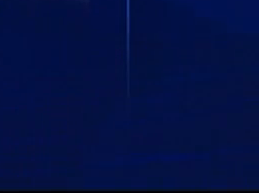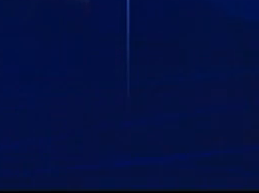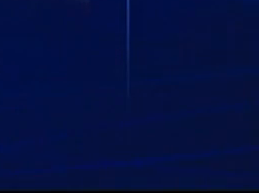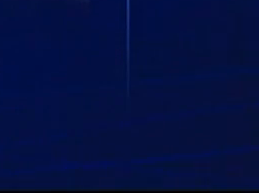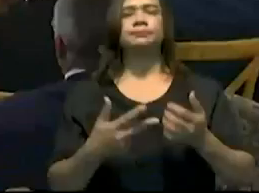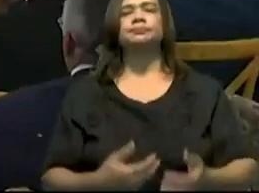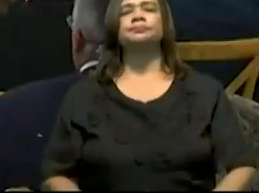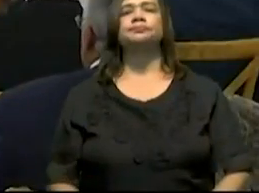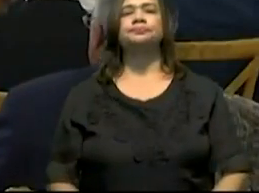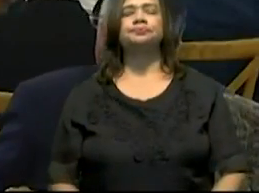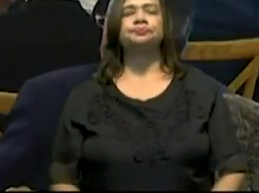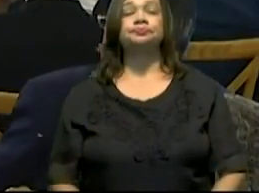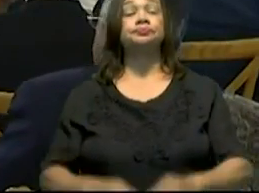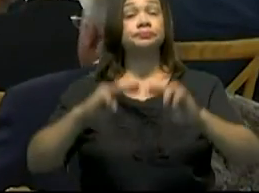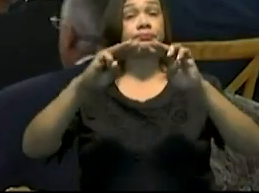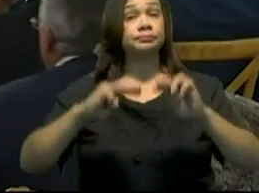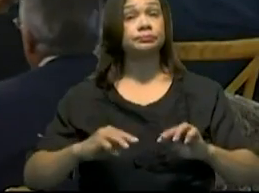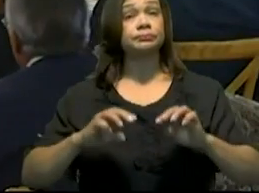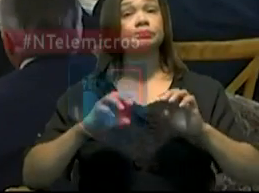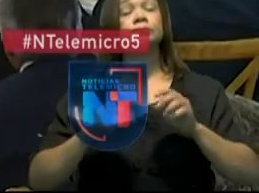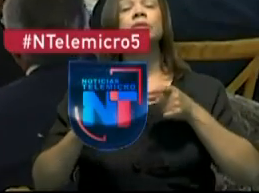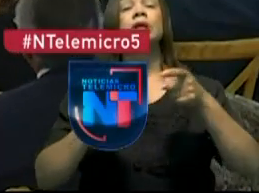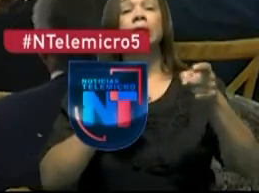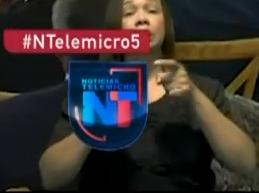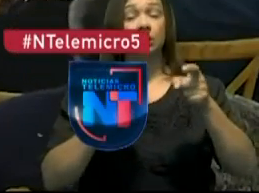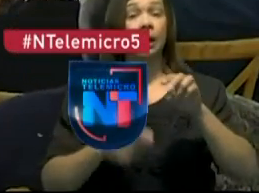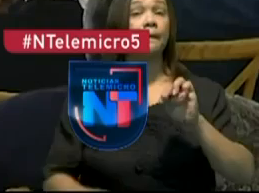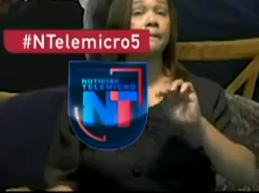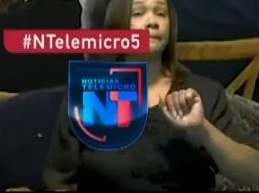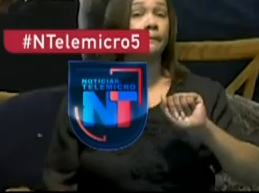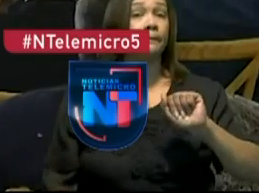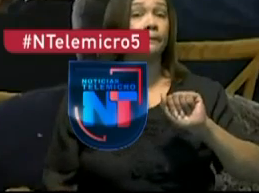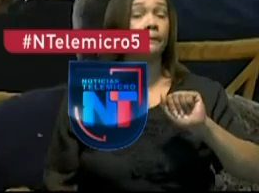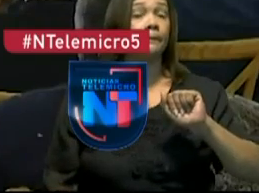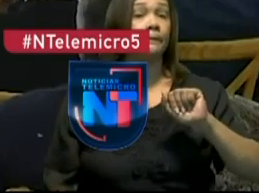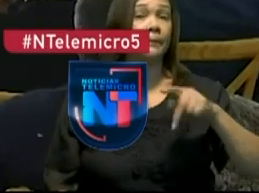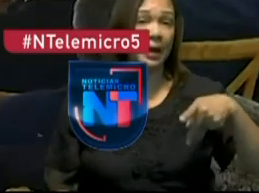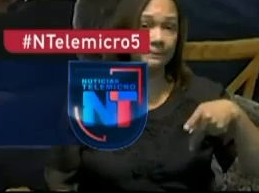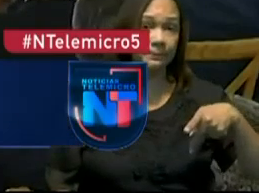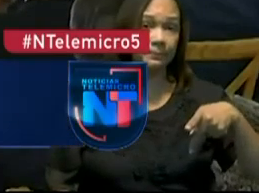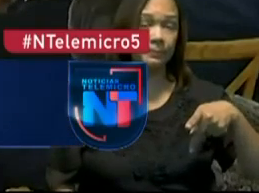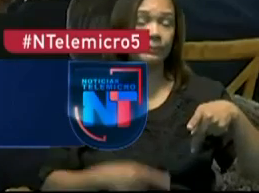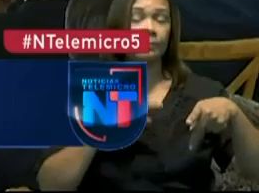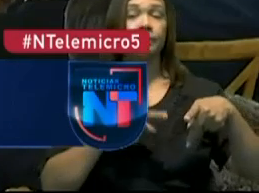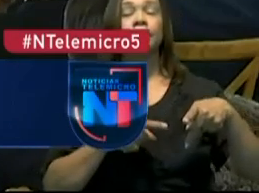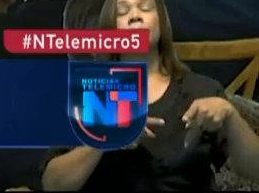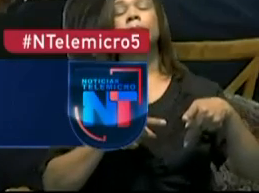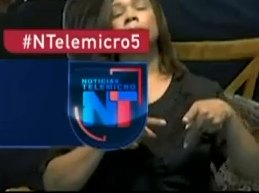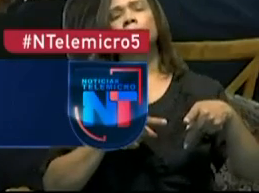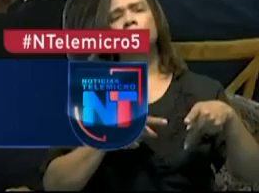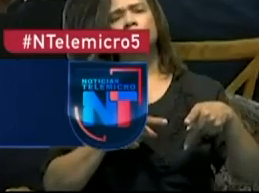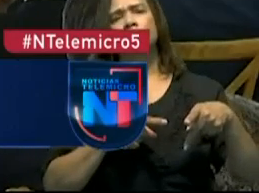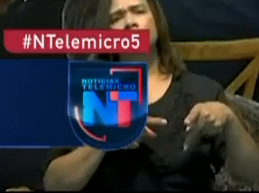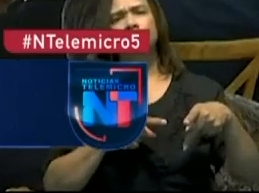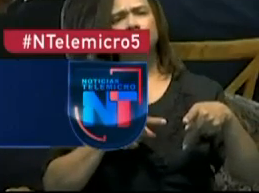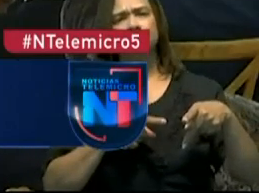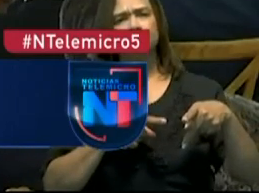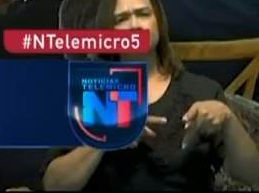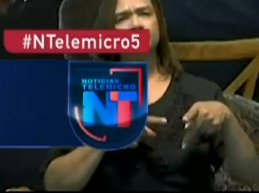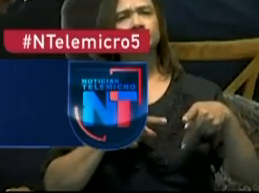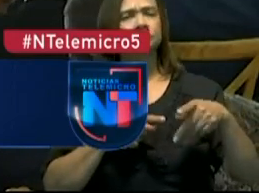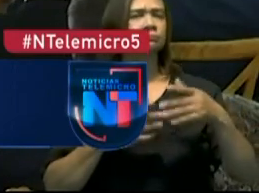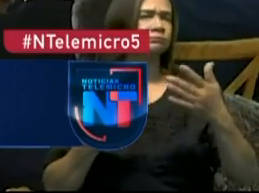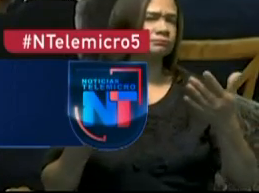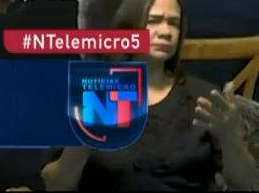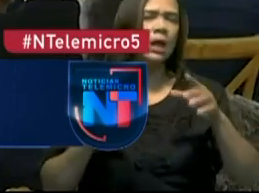y docentes el Ministerio de administración pública eh Porque eh Hay que hay que preveer que